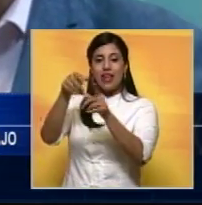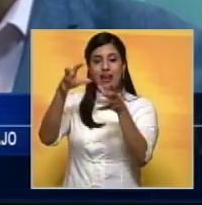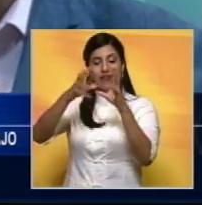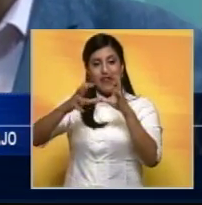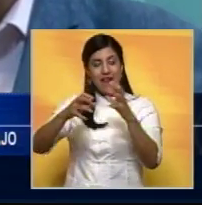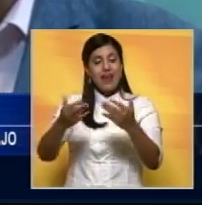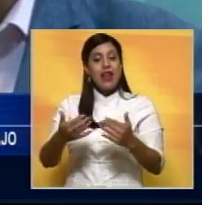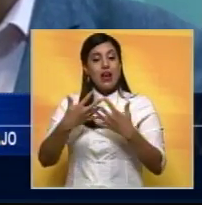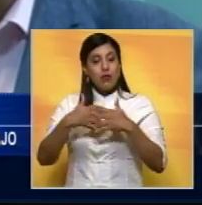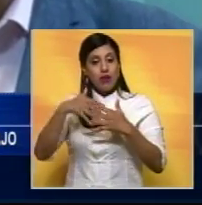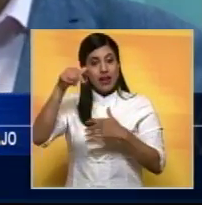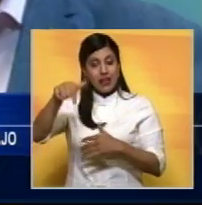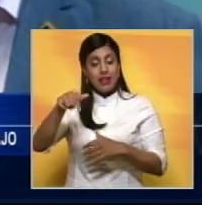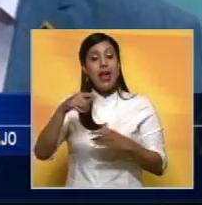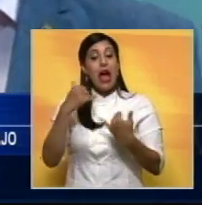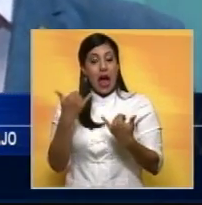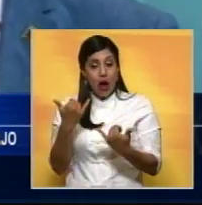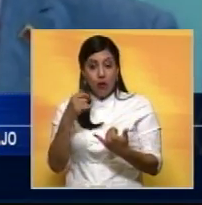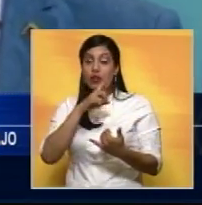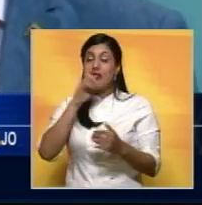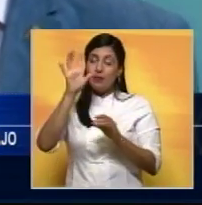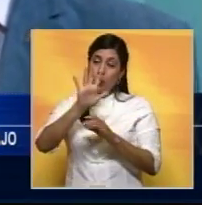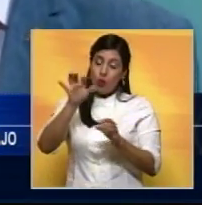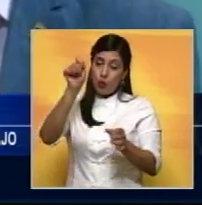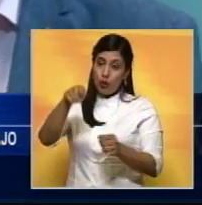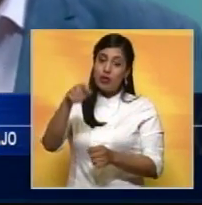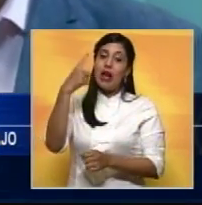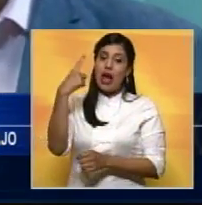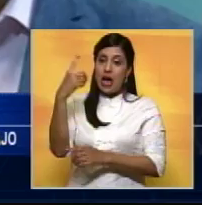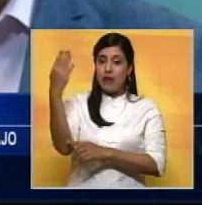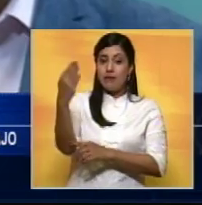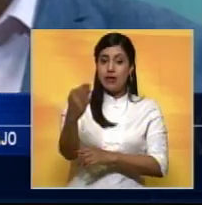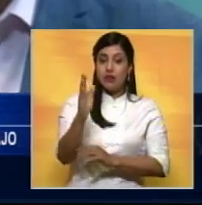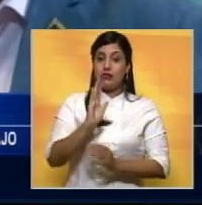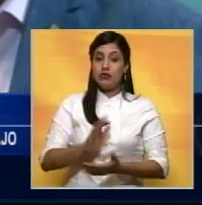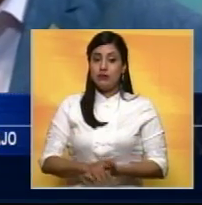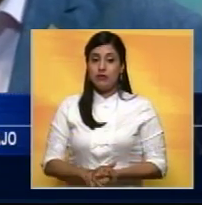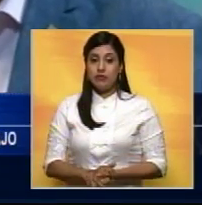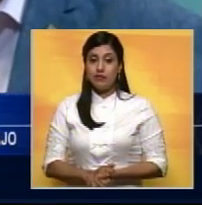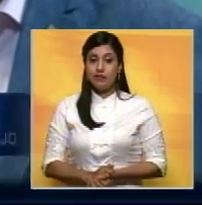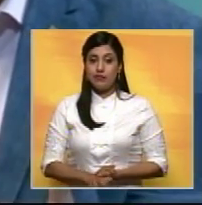matriz o la ensambladora General Motors. Y en el marco de ese juicio hubo una sentencia.